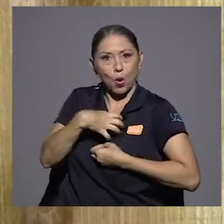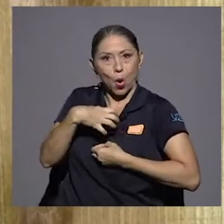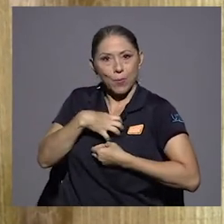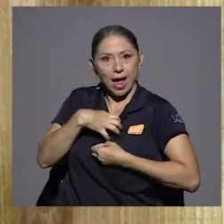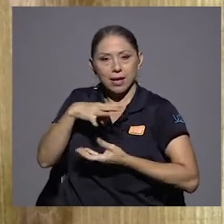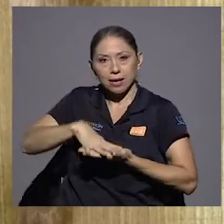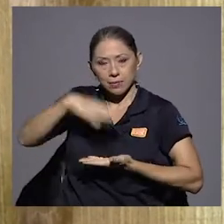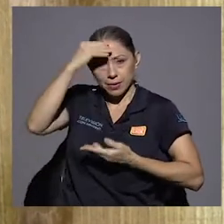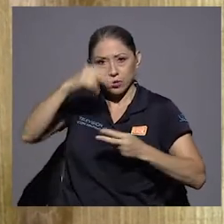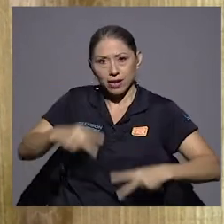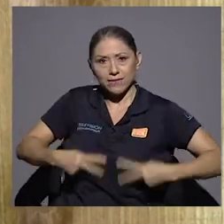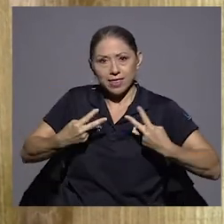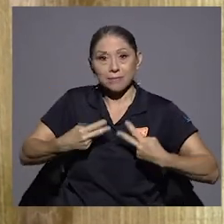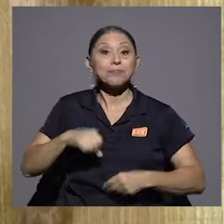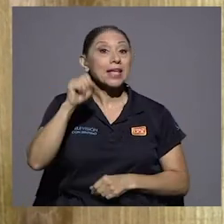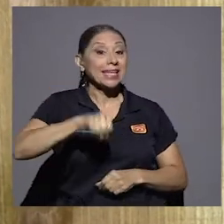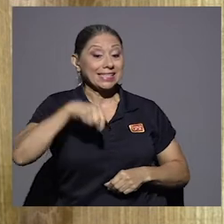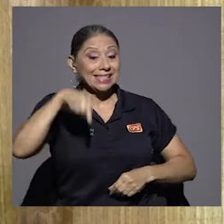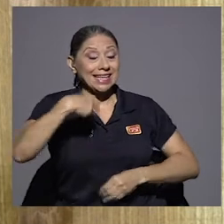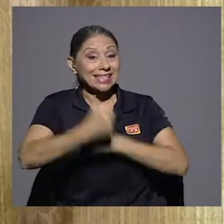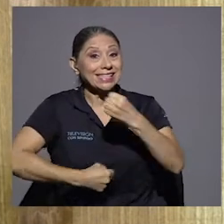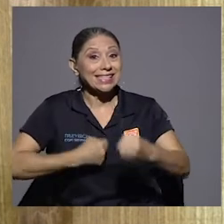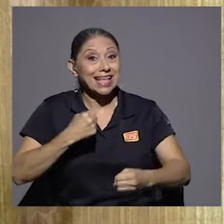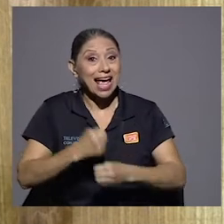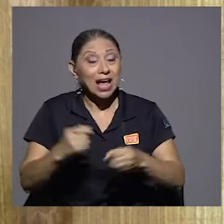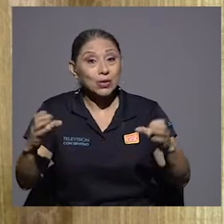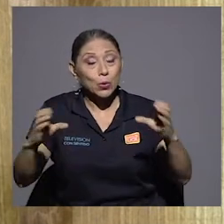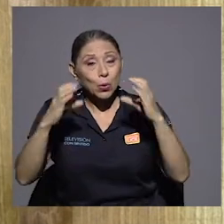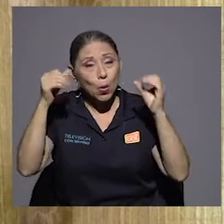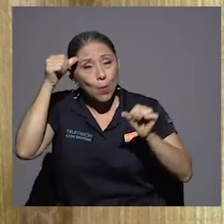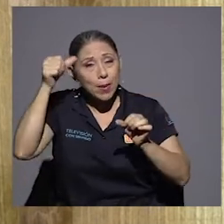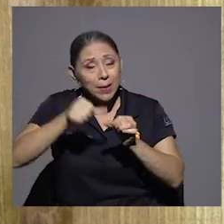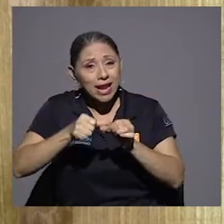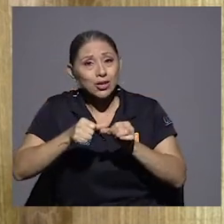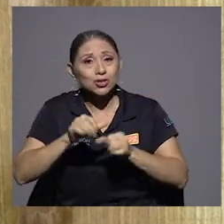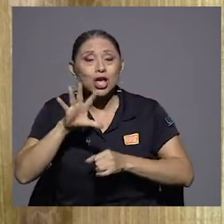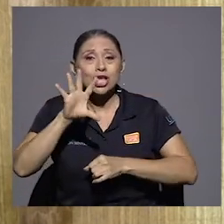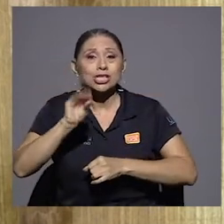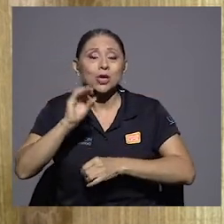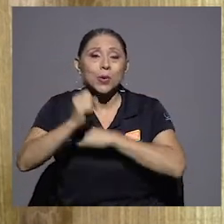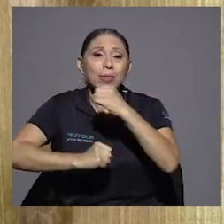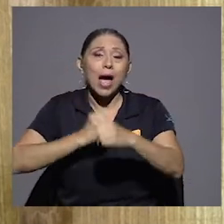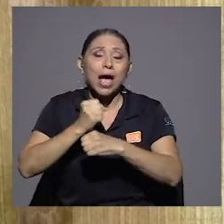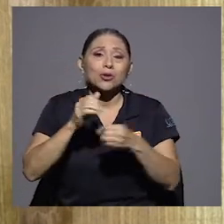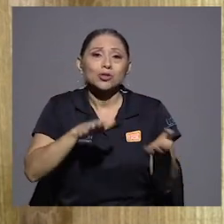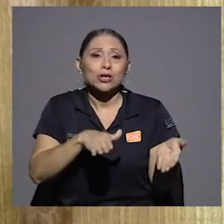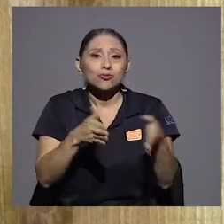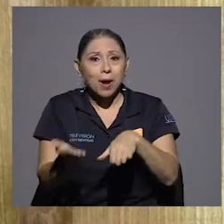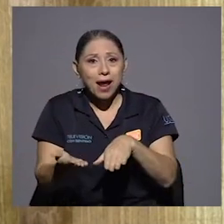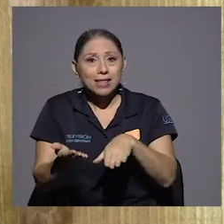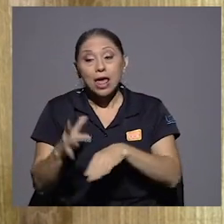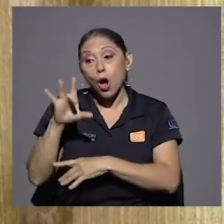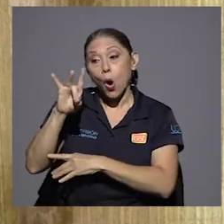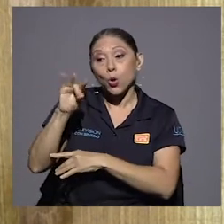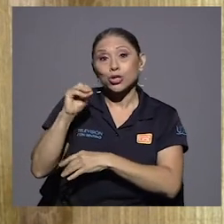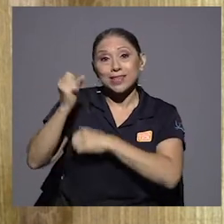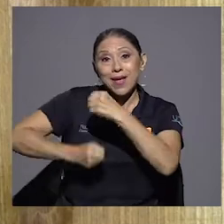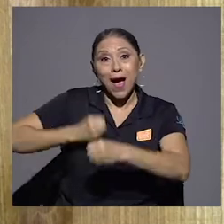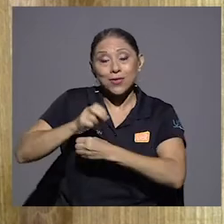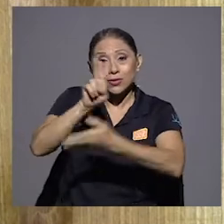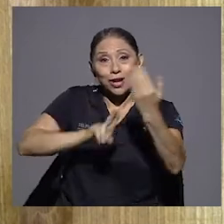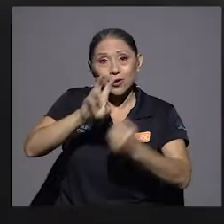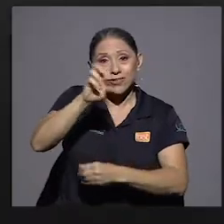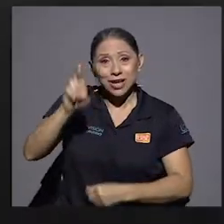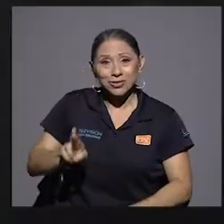conmemoramos los 50 años de su partida. Exacto. Los 80 años de la Universidad de Costa Rica. Me decía don